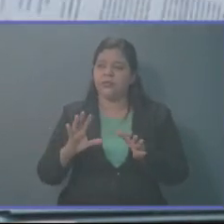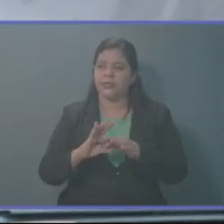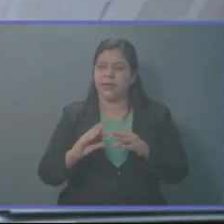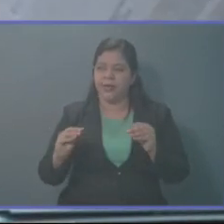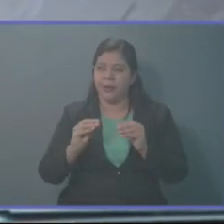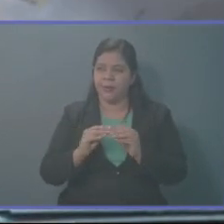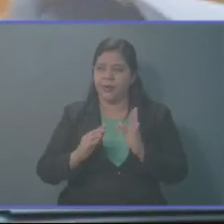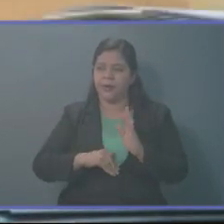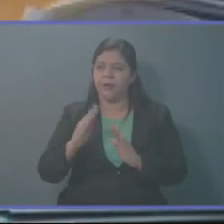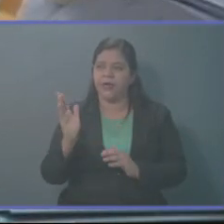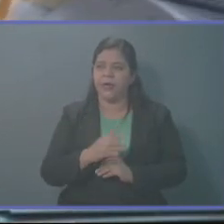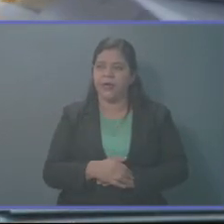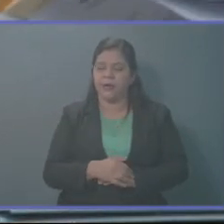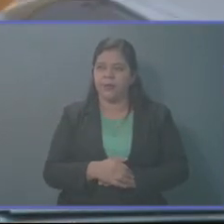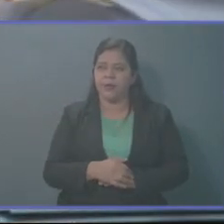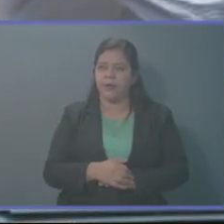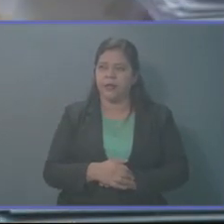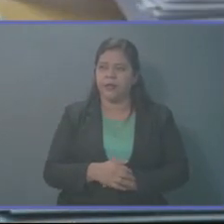ahorita.